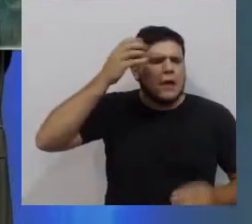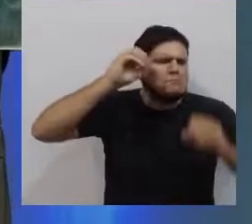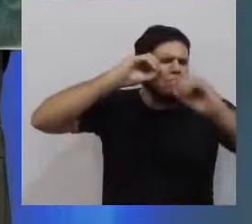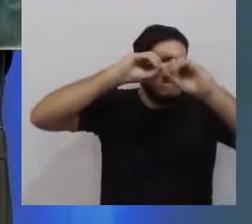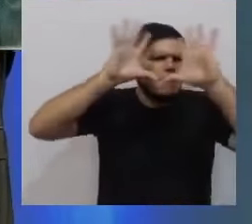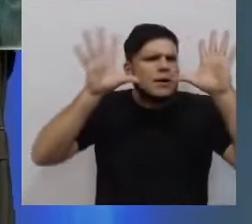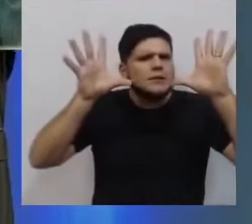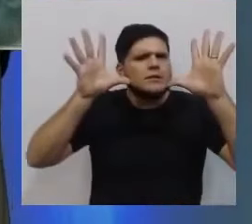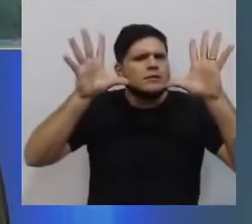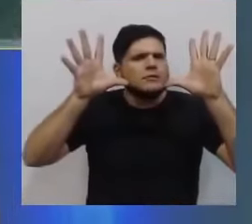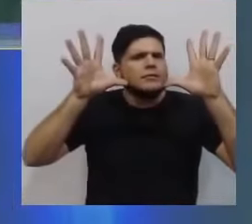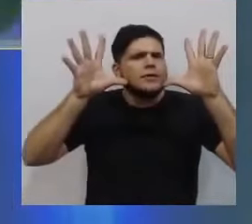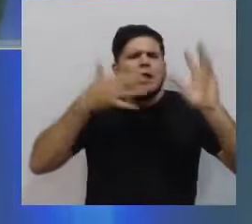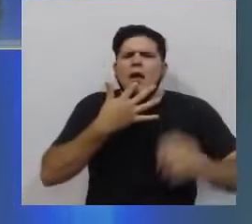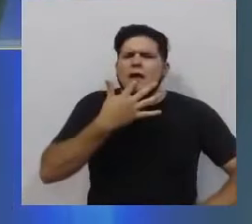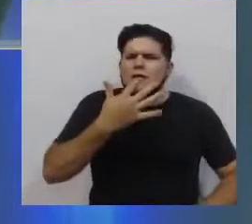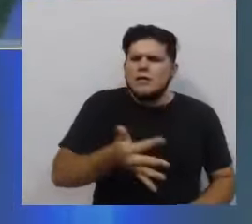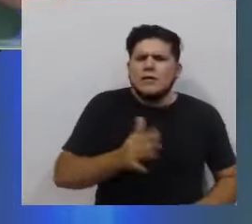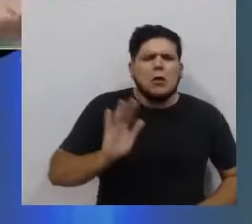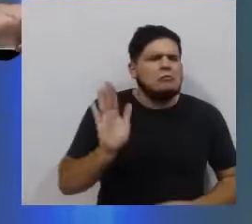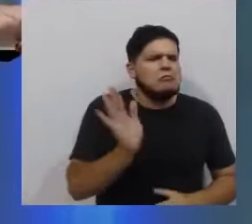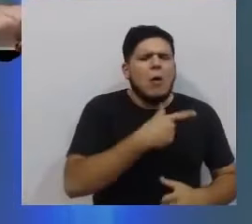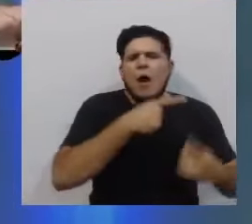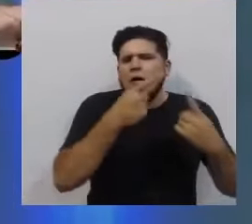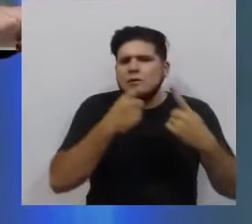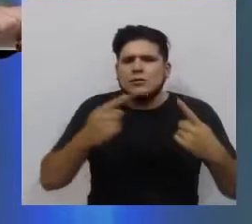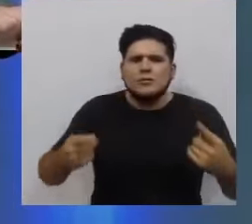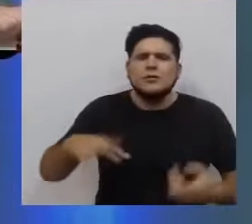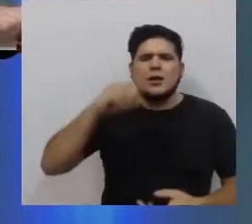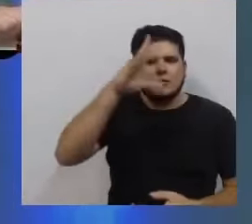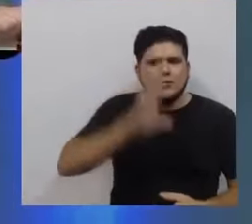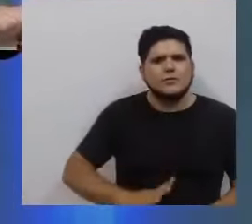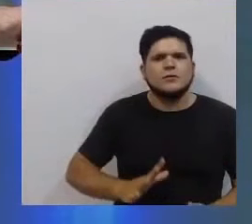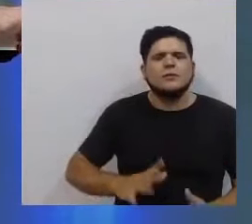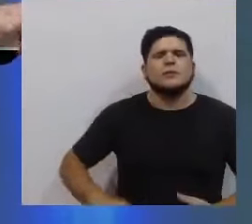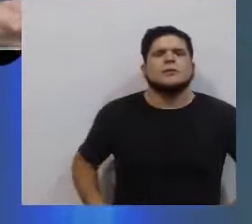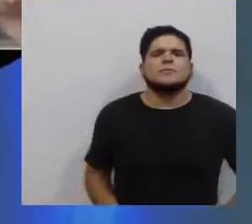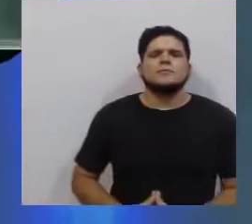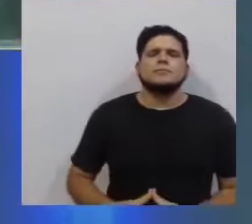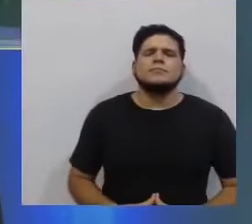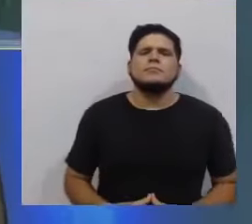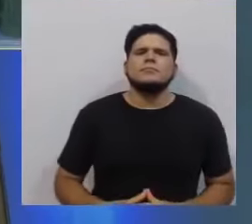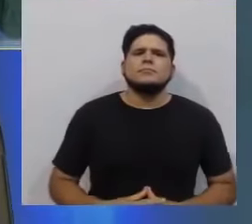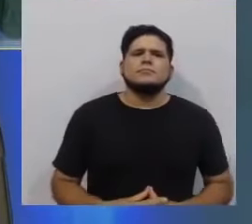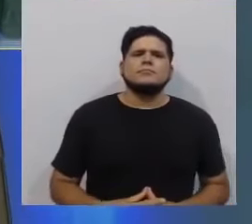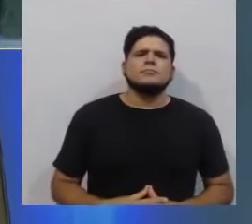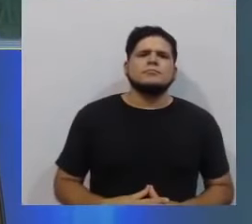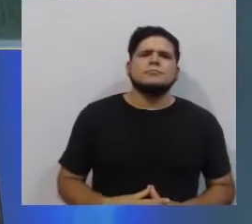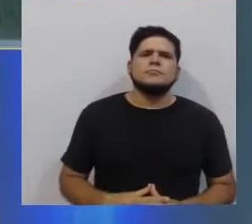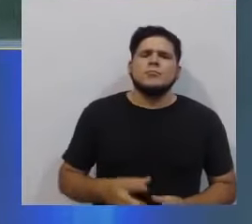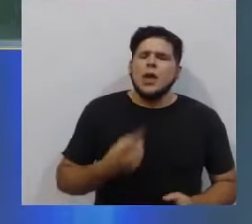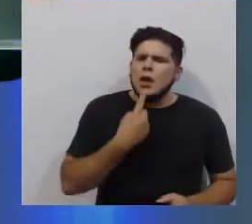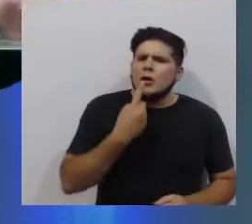podía hacer y como él dependía de esa fuerza sobrenatural el dios de los cielos